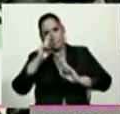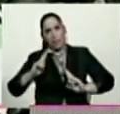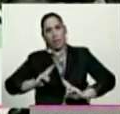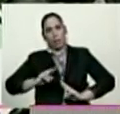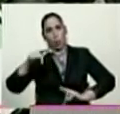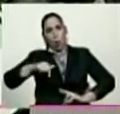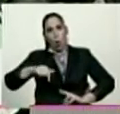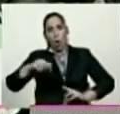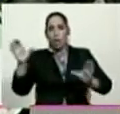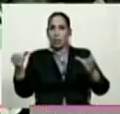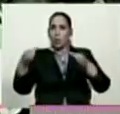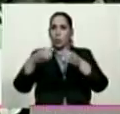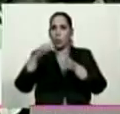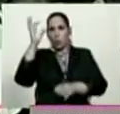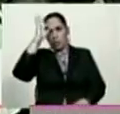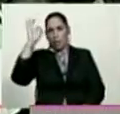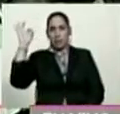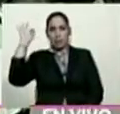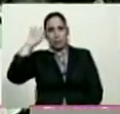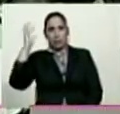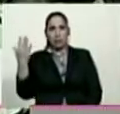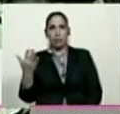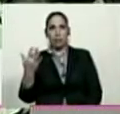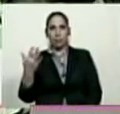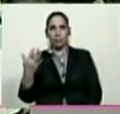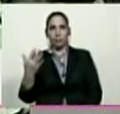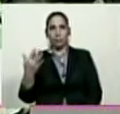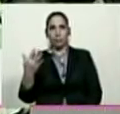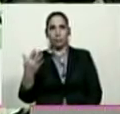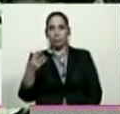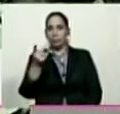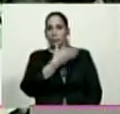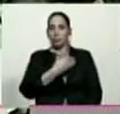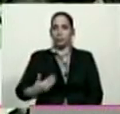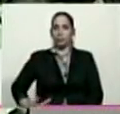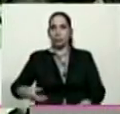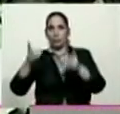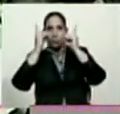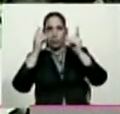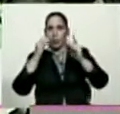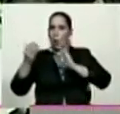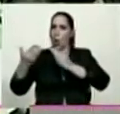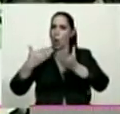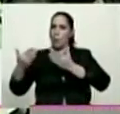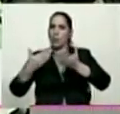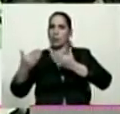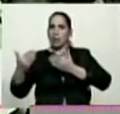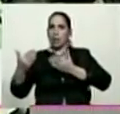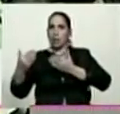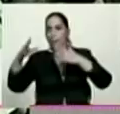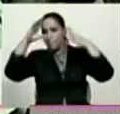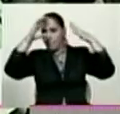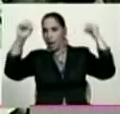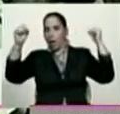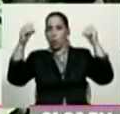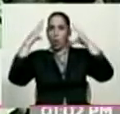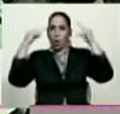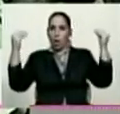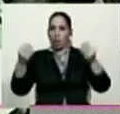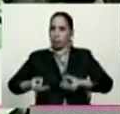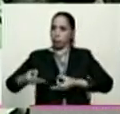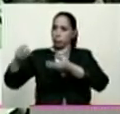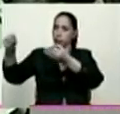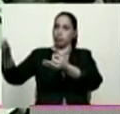y la vicepresidenta ejecutiva, conversaron con el embajador de Holanda. Ellos entregaron una nota diplomática